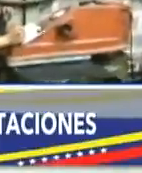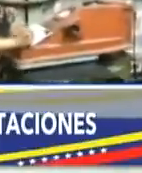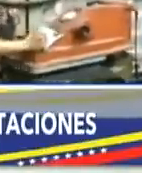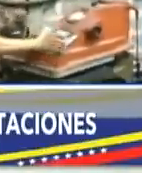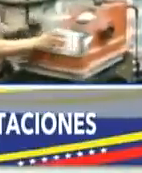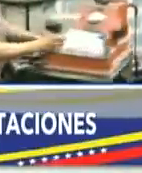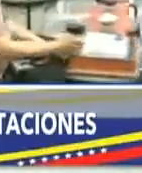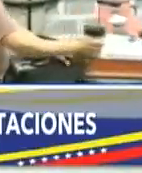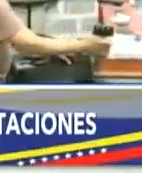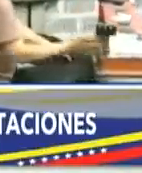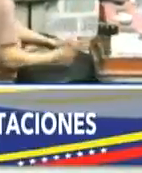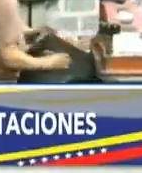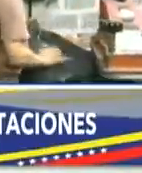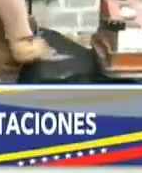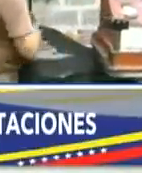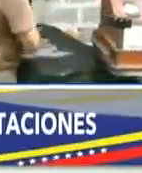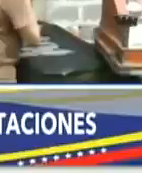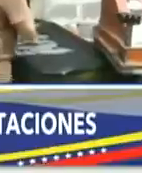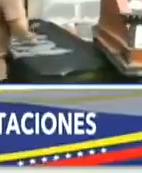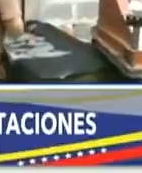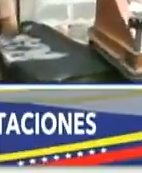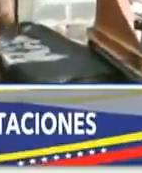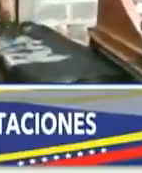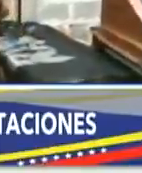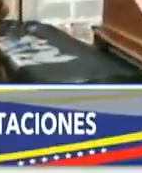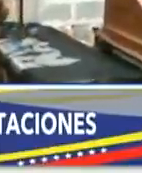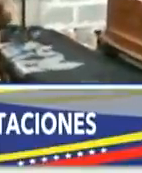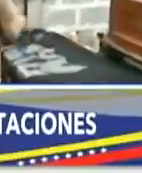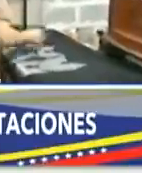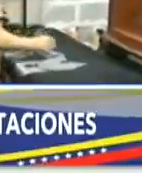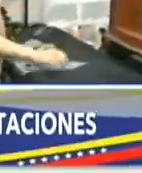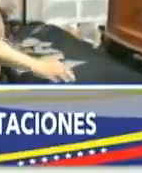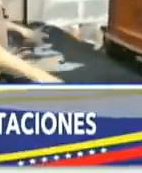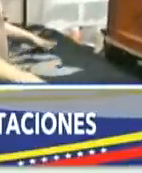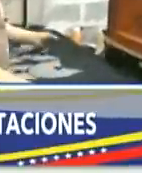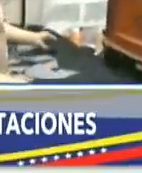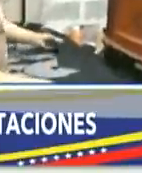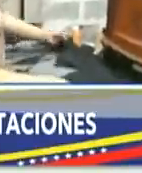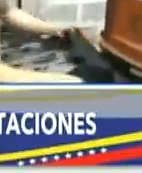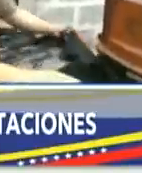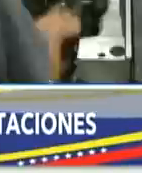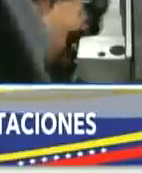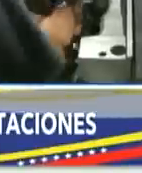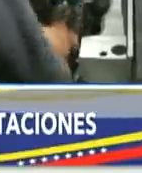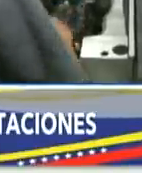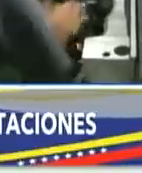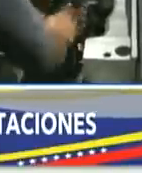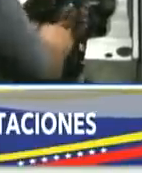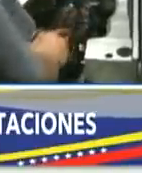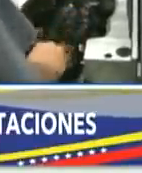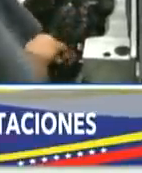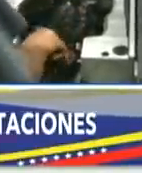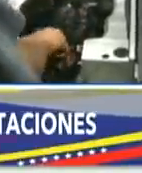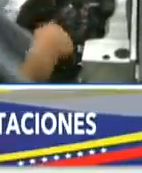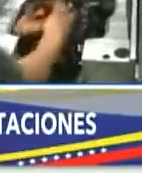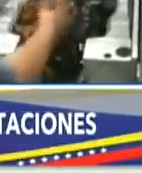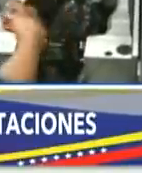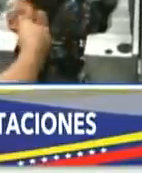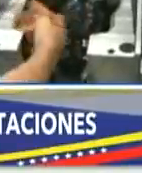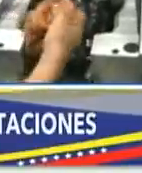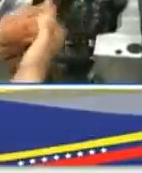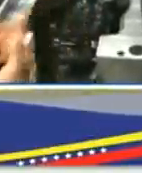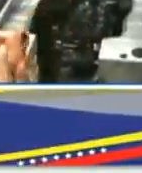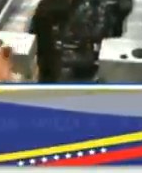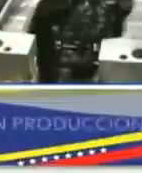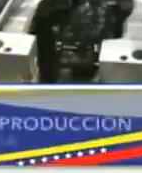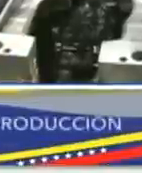más, y así cuando se dan cuenta, con el capital que le entra en dólares, en euros,